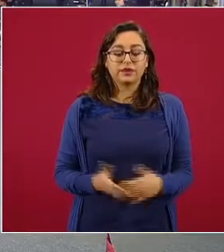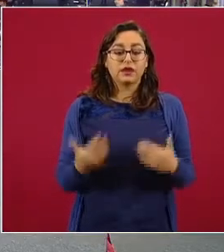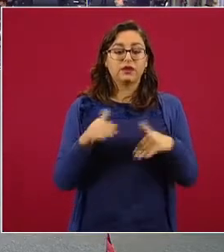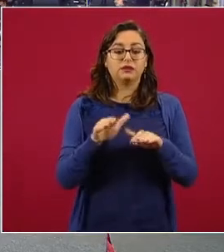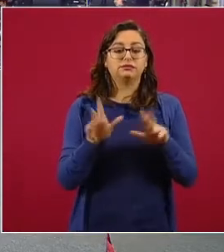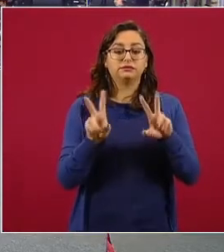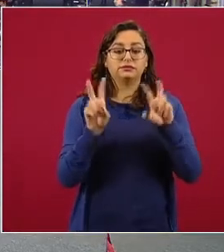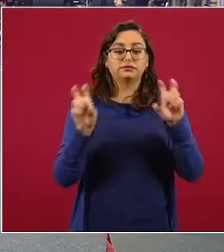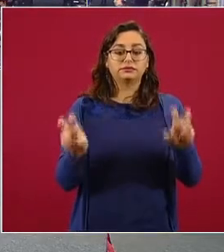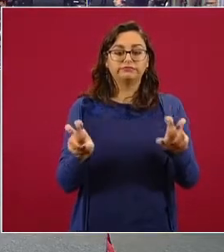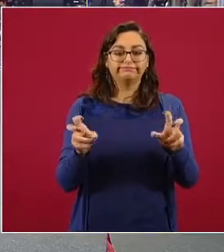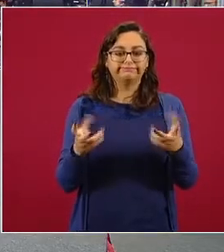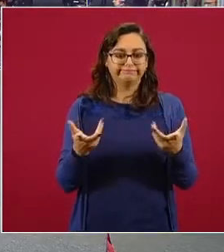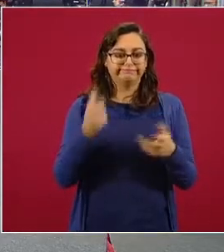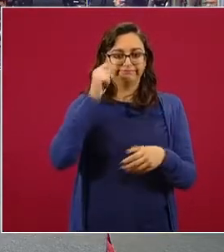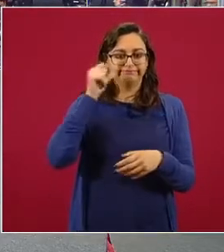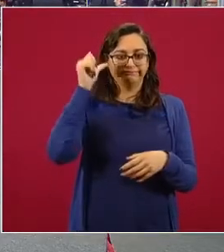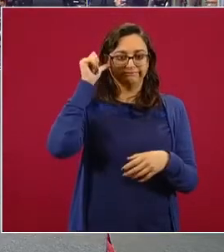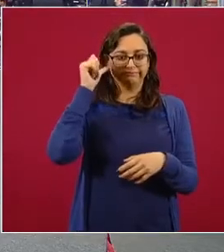de el informe